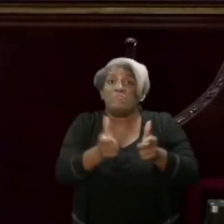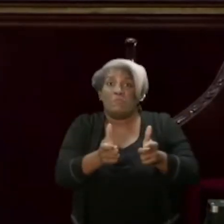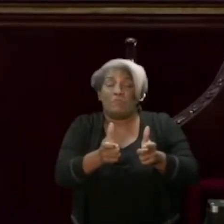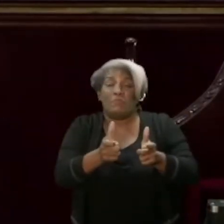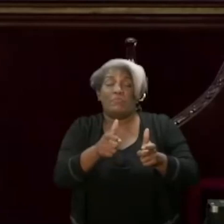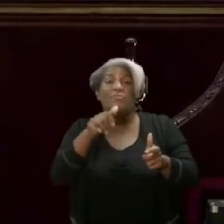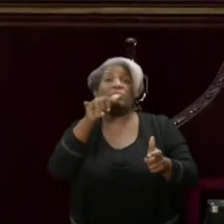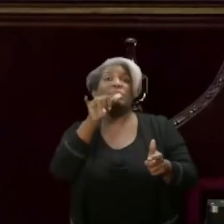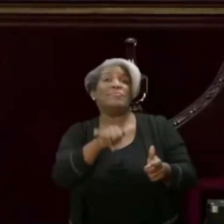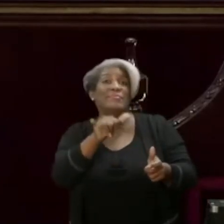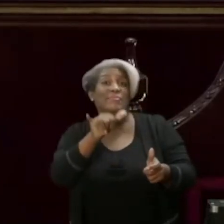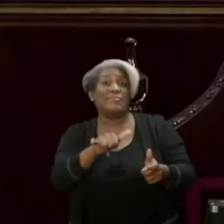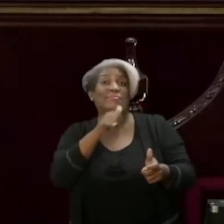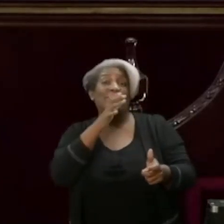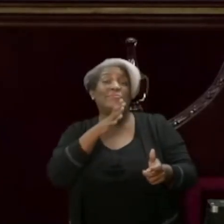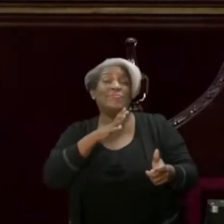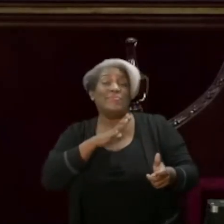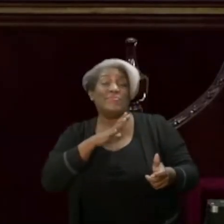cuales a muchos de ellas